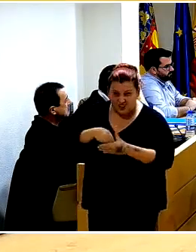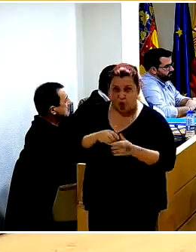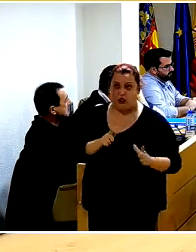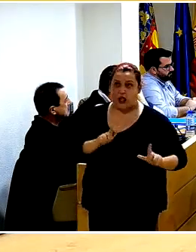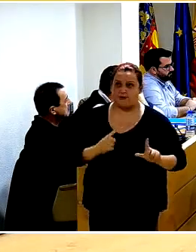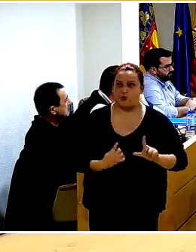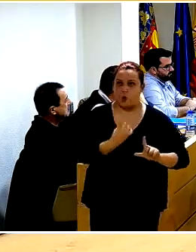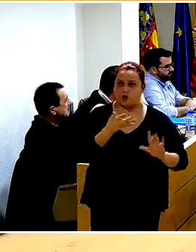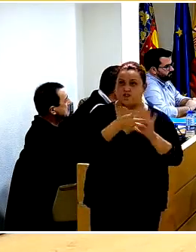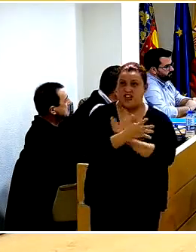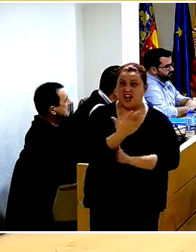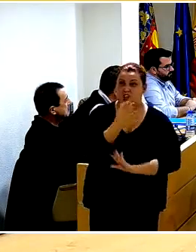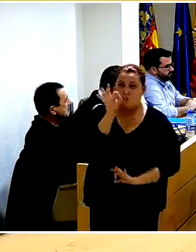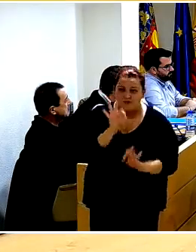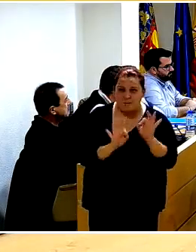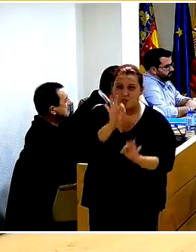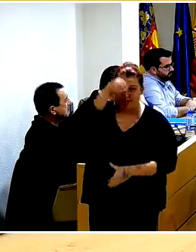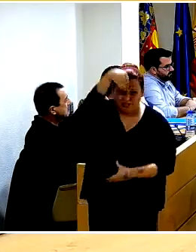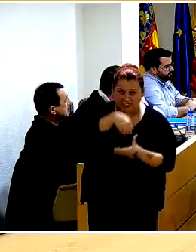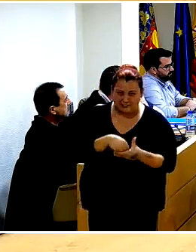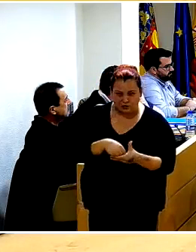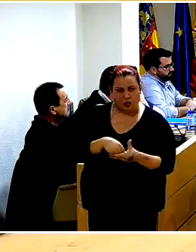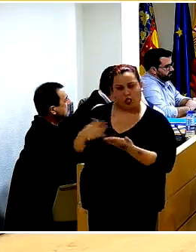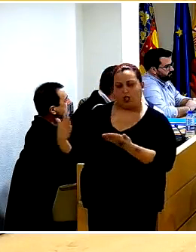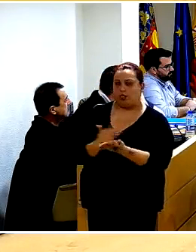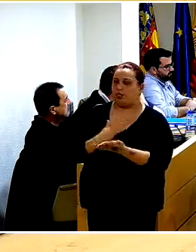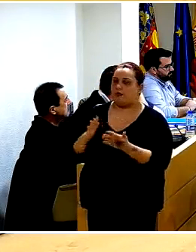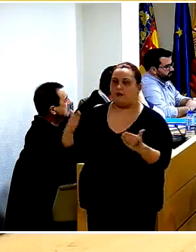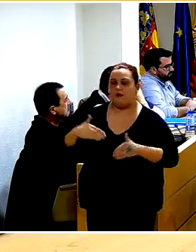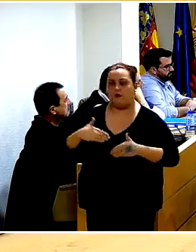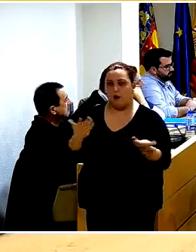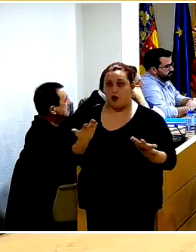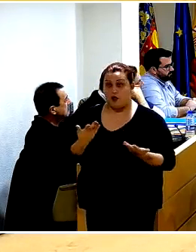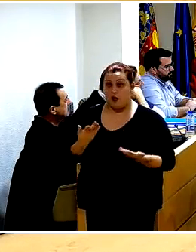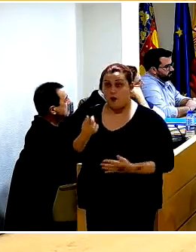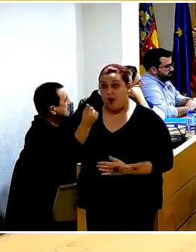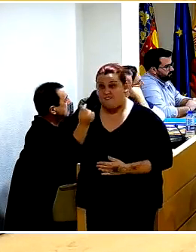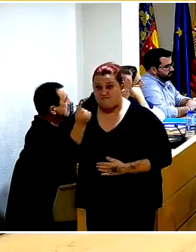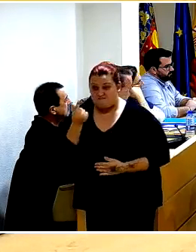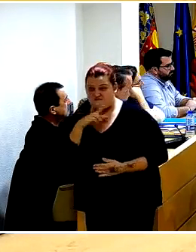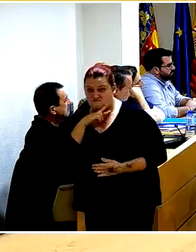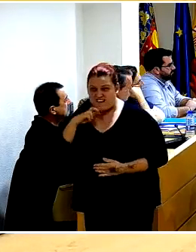ese 50% no está incluido. Pero las dietas ascienden a